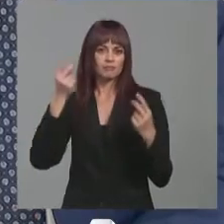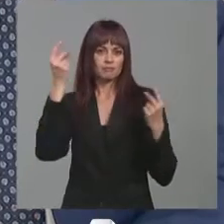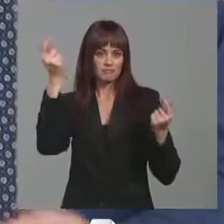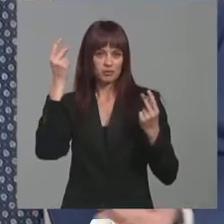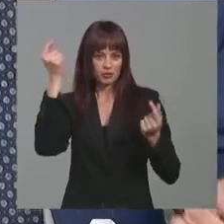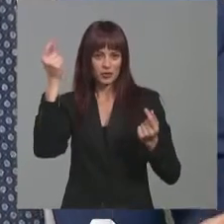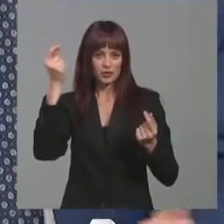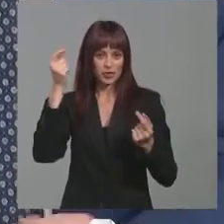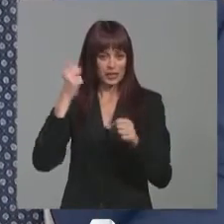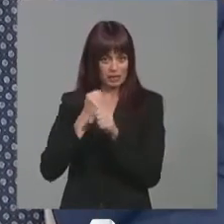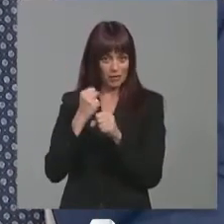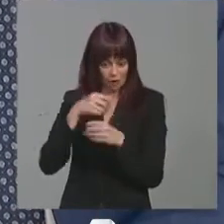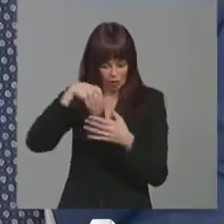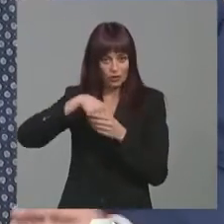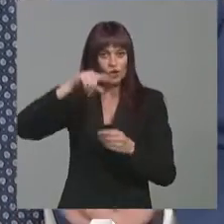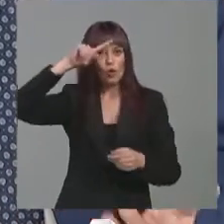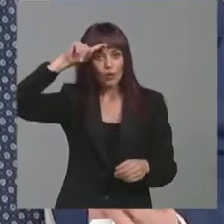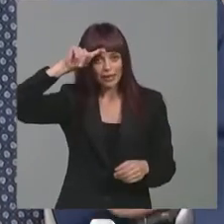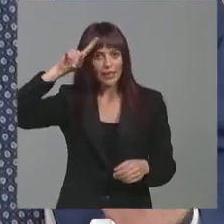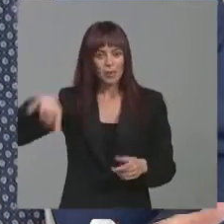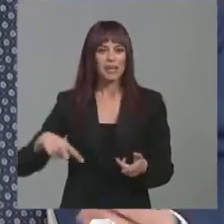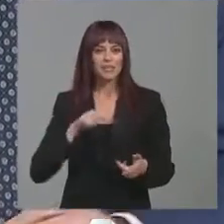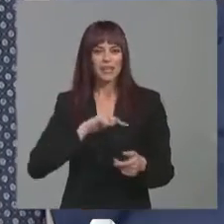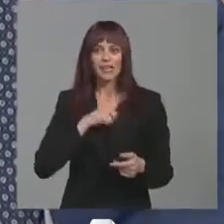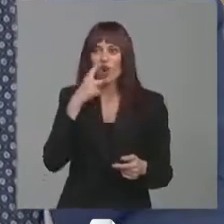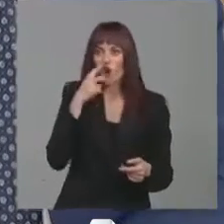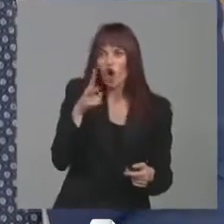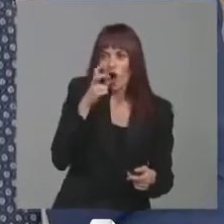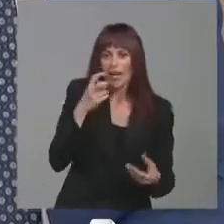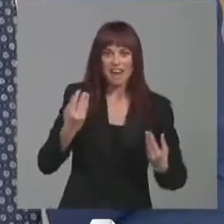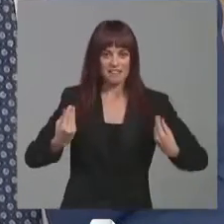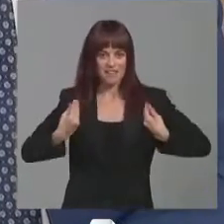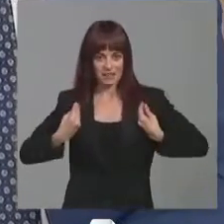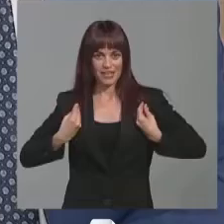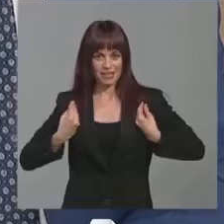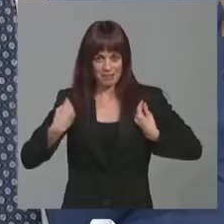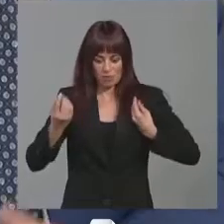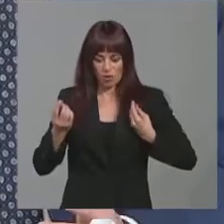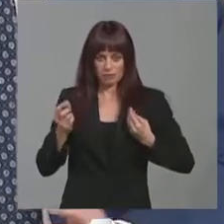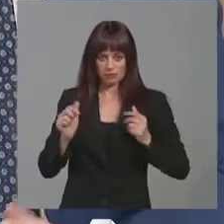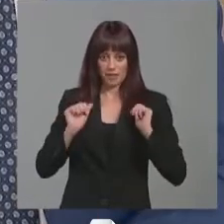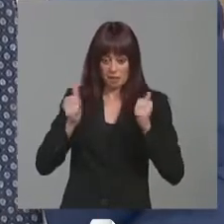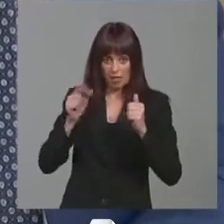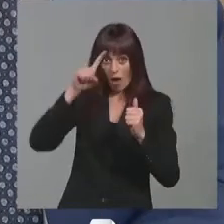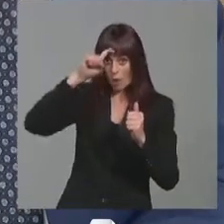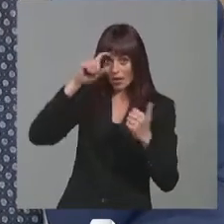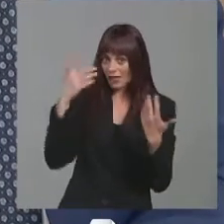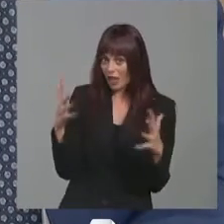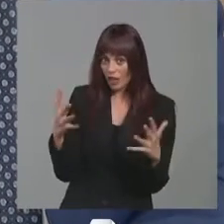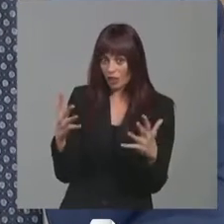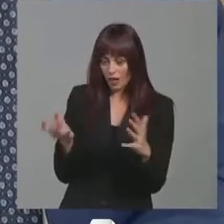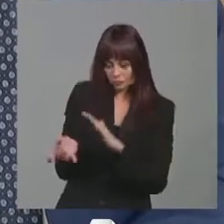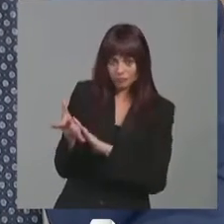de las labores de la huerta de sentir de oler y de vivir el nacimiento de la huerta que tanto